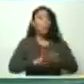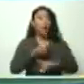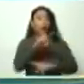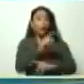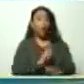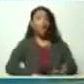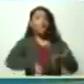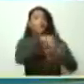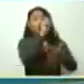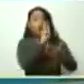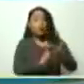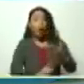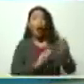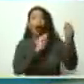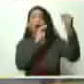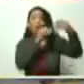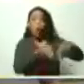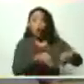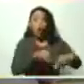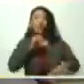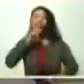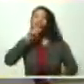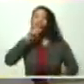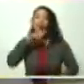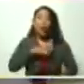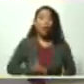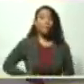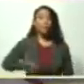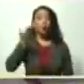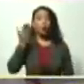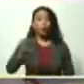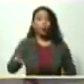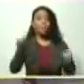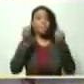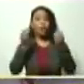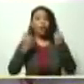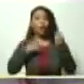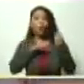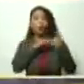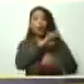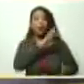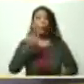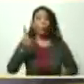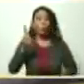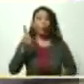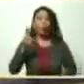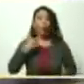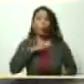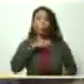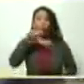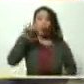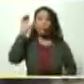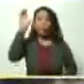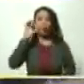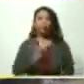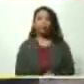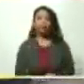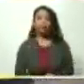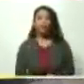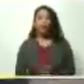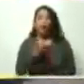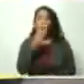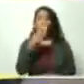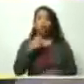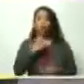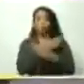firmado un acuerdo histórico para nuestra república para nuestro país bueno quedó